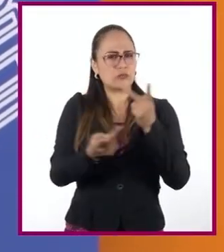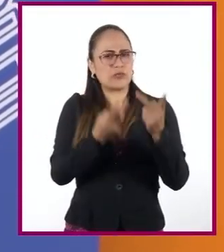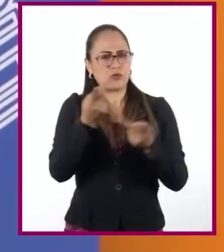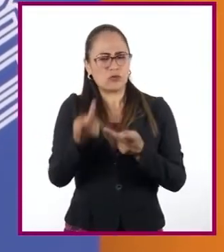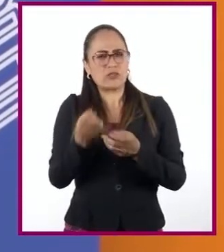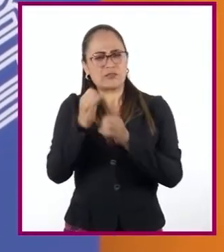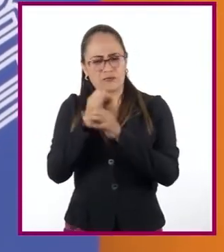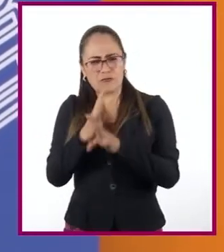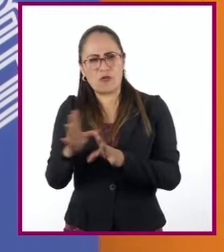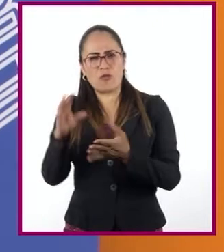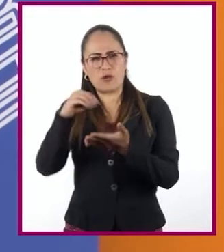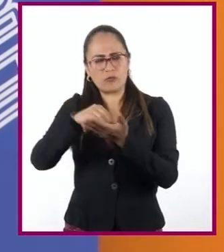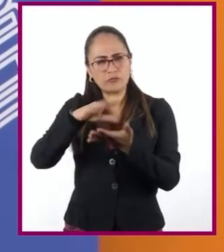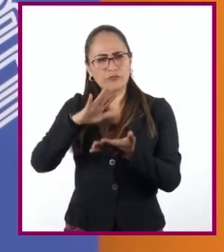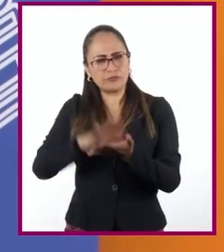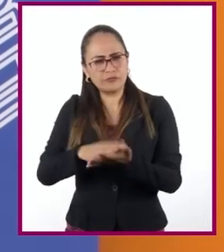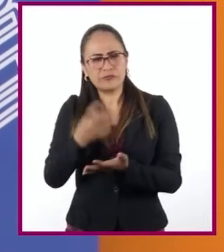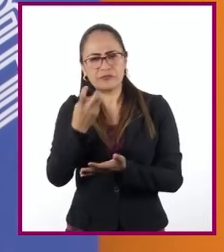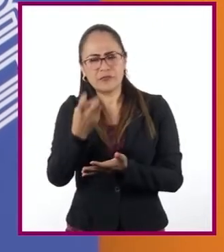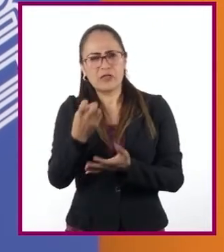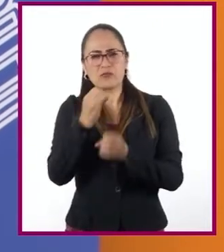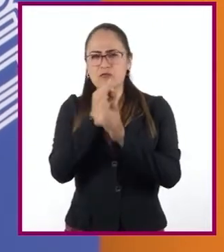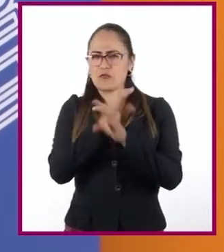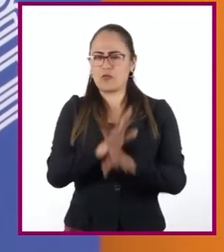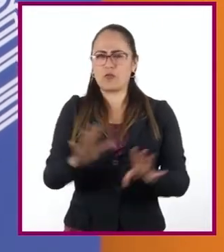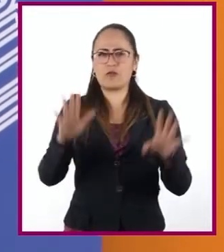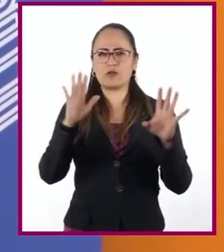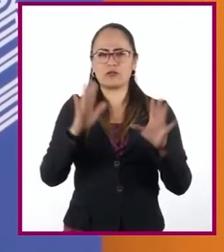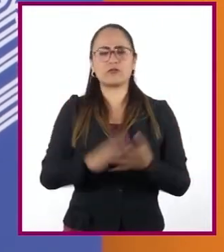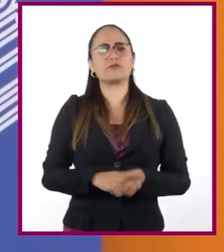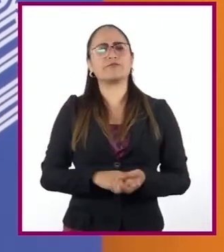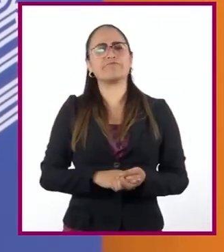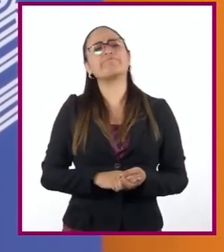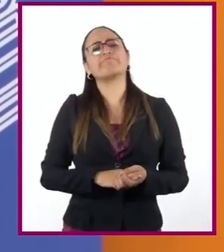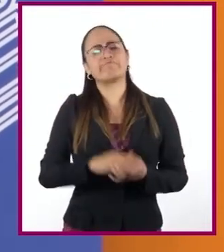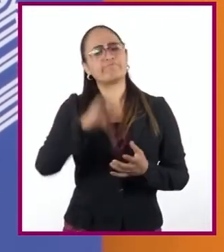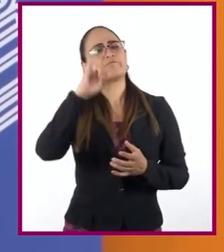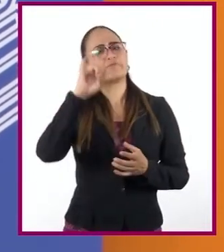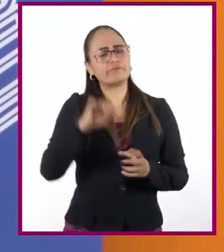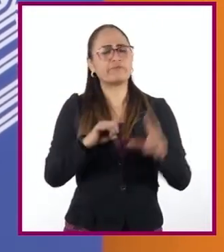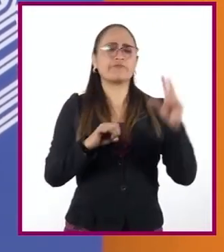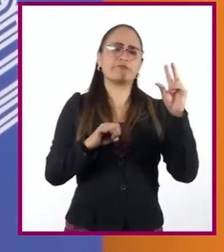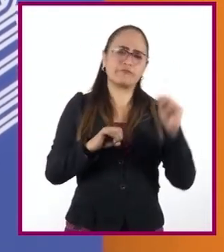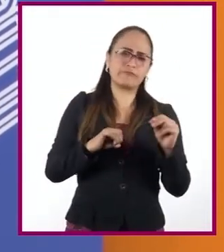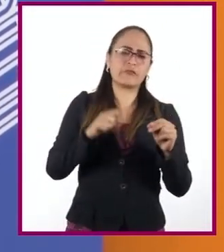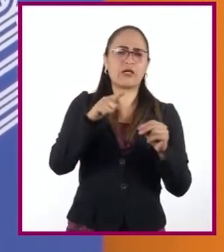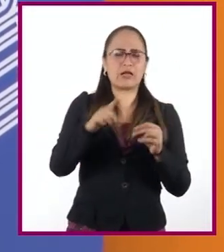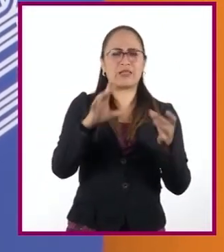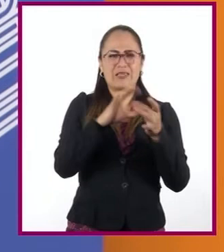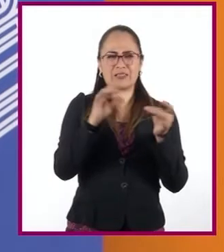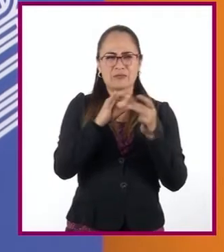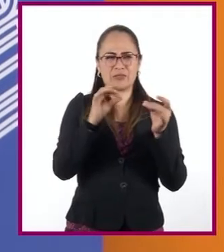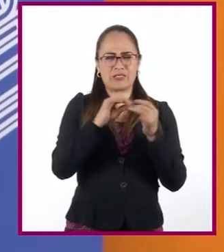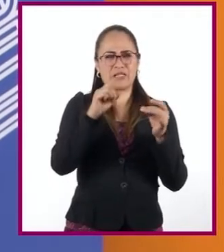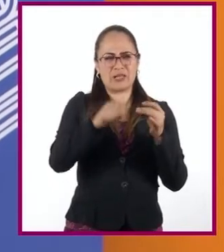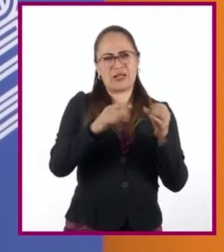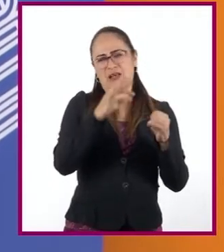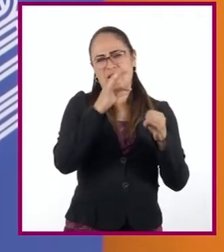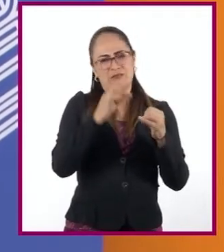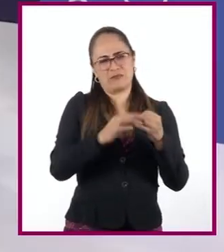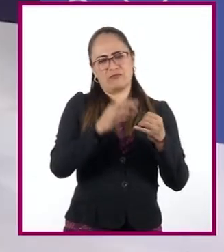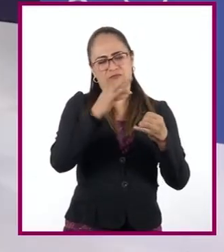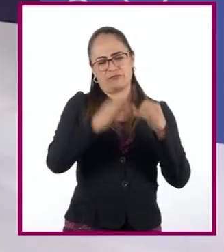informe, ya que esta información va a respaldar las afirmaciones que expongan en el apartado de